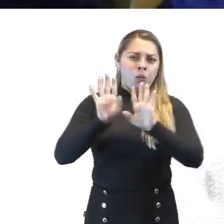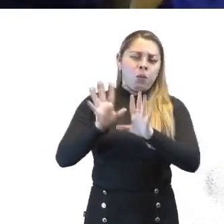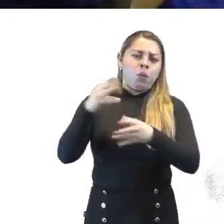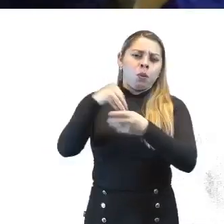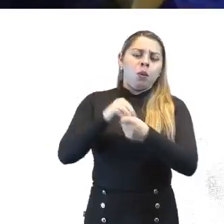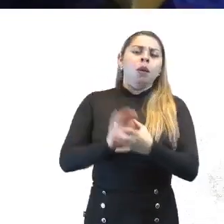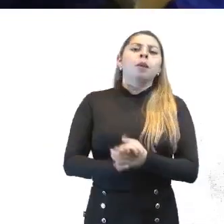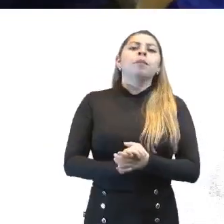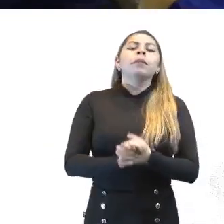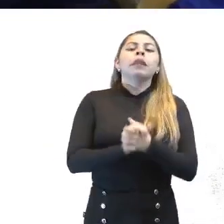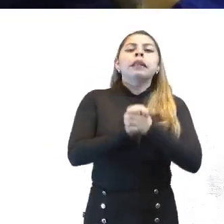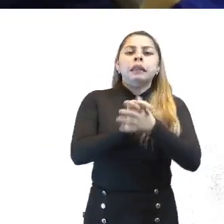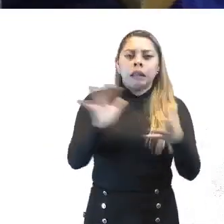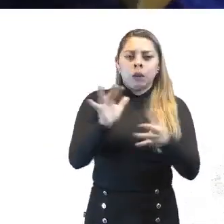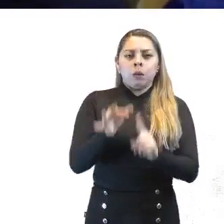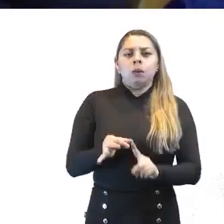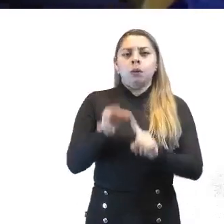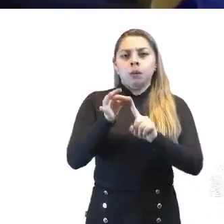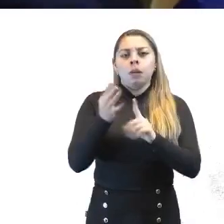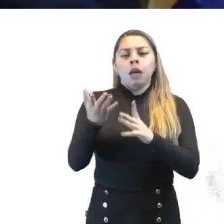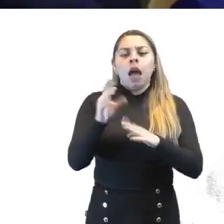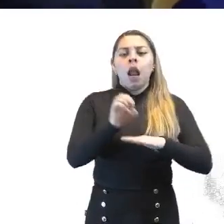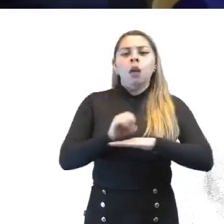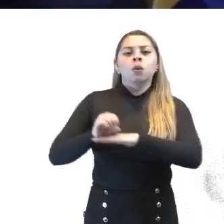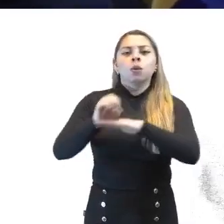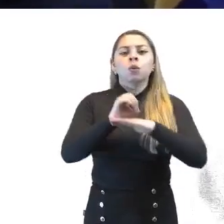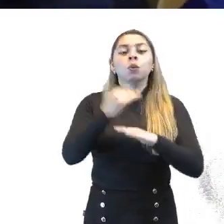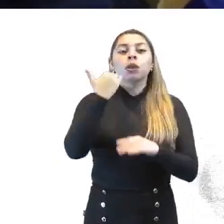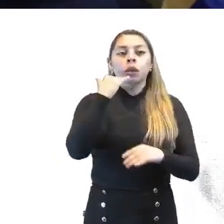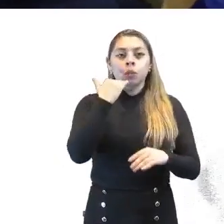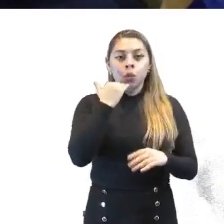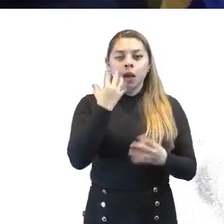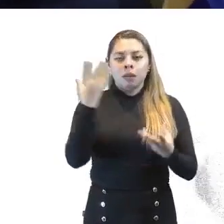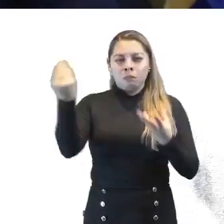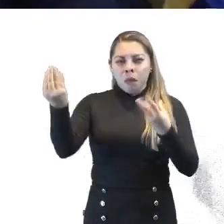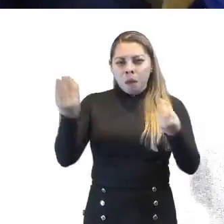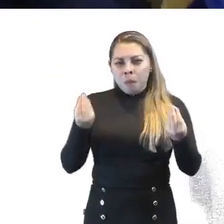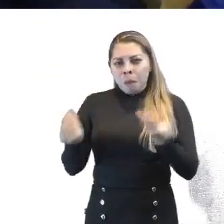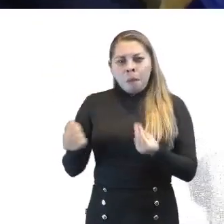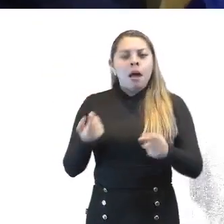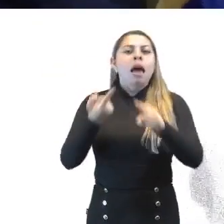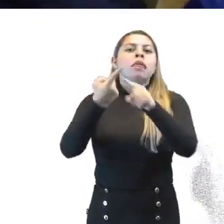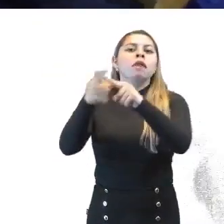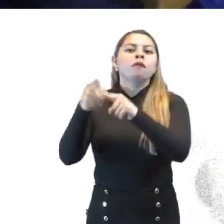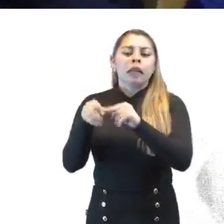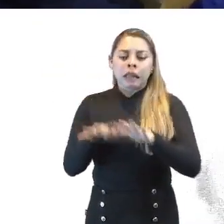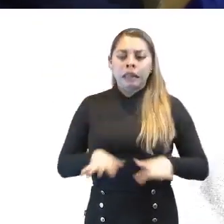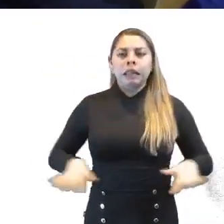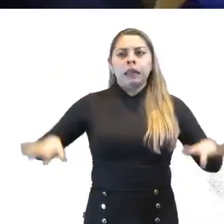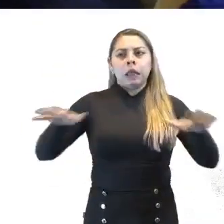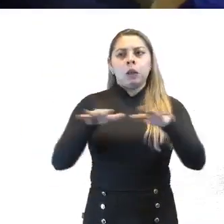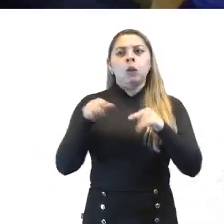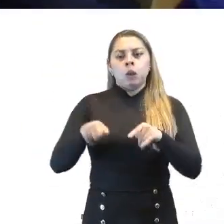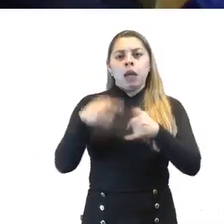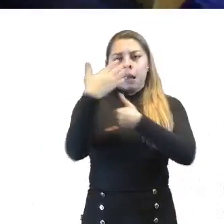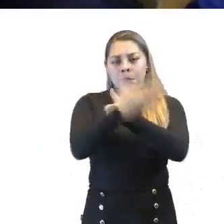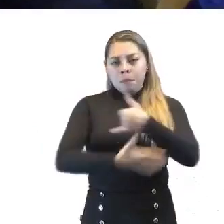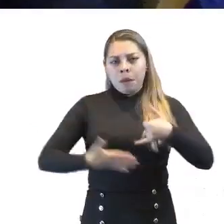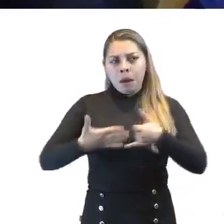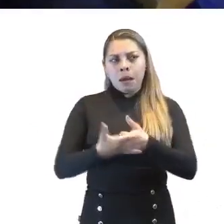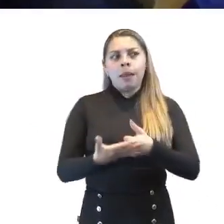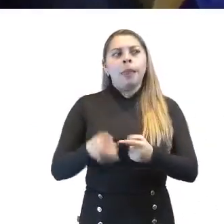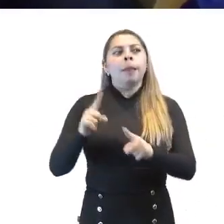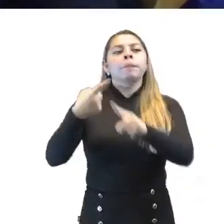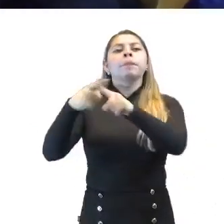Saludo de manera muy especial a las organizaciones de mujeres de los distintos territorios del país,